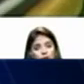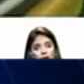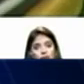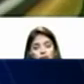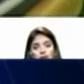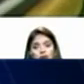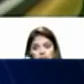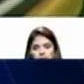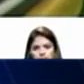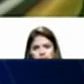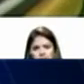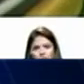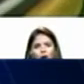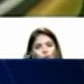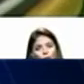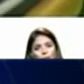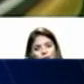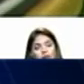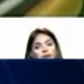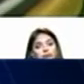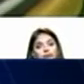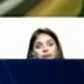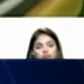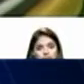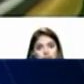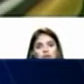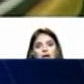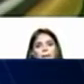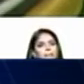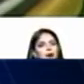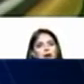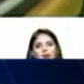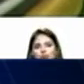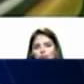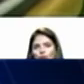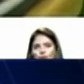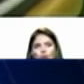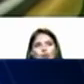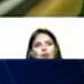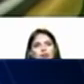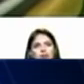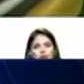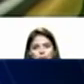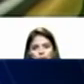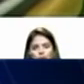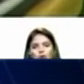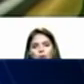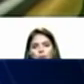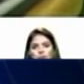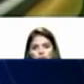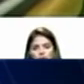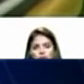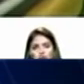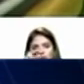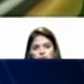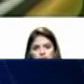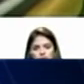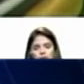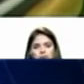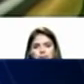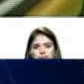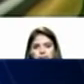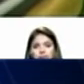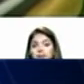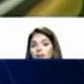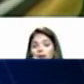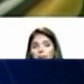formular recomendaciones que son vinculantes para todas las ramas del poder público nacional, para mejorar